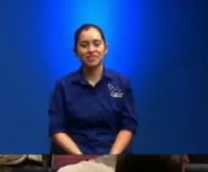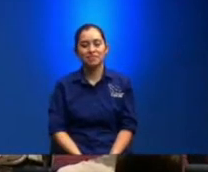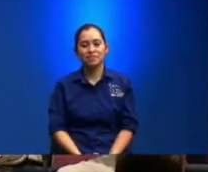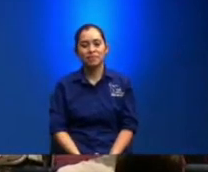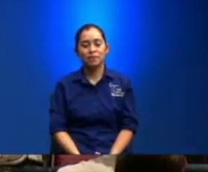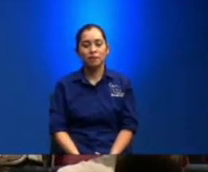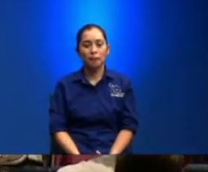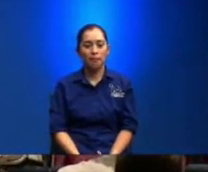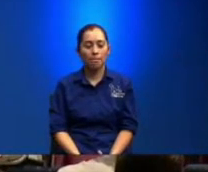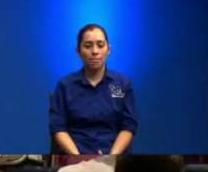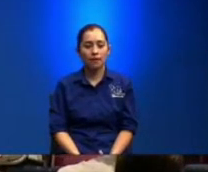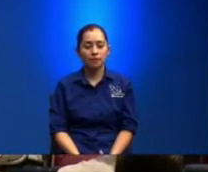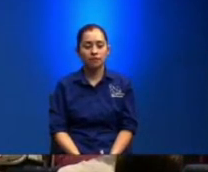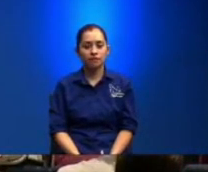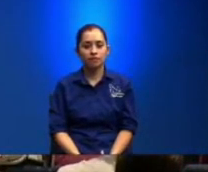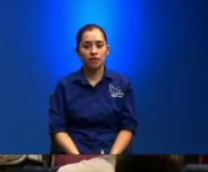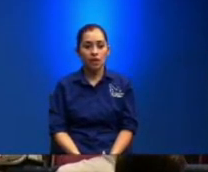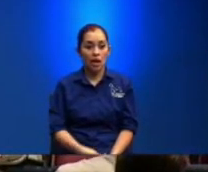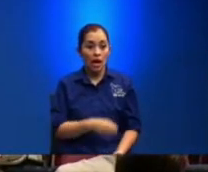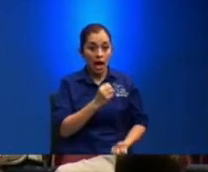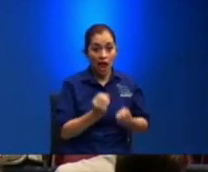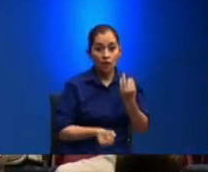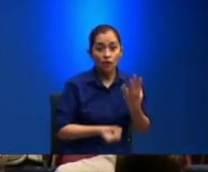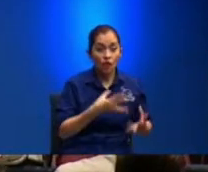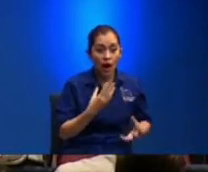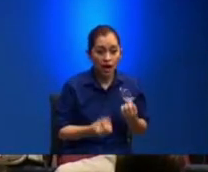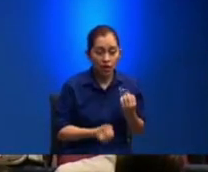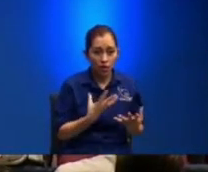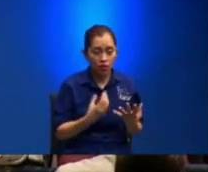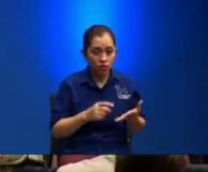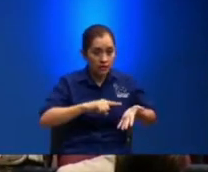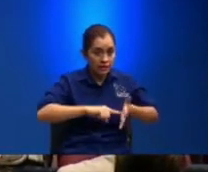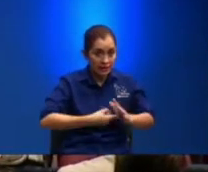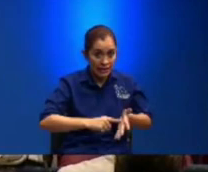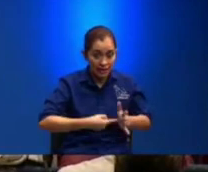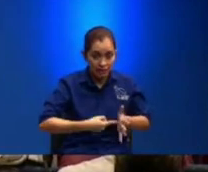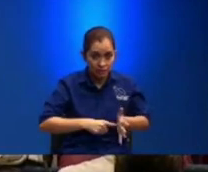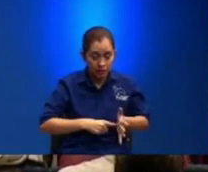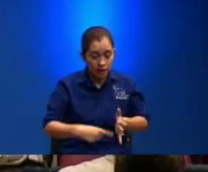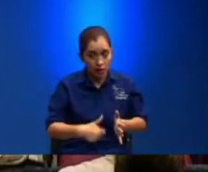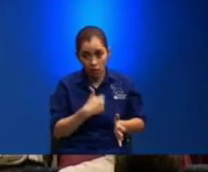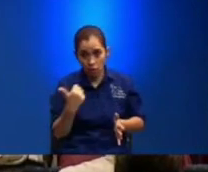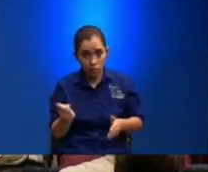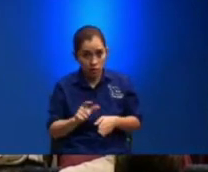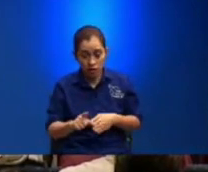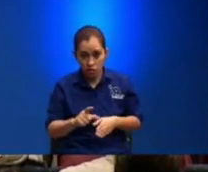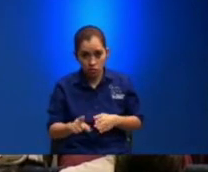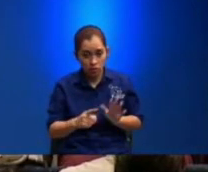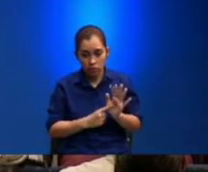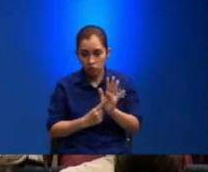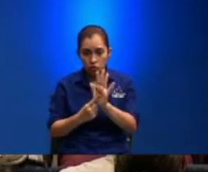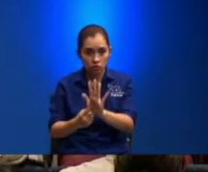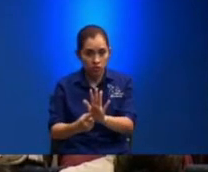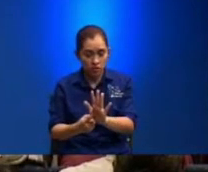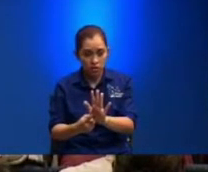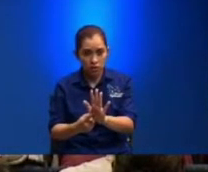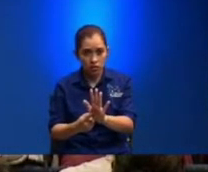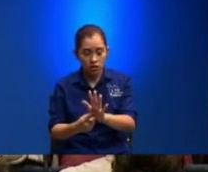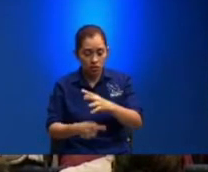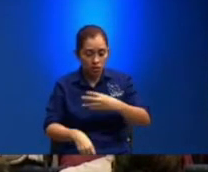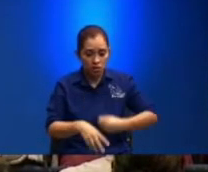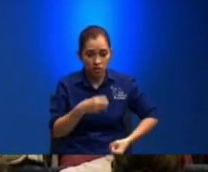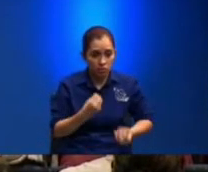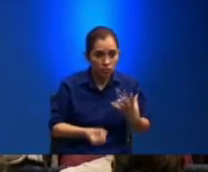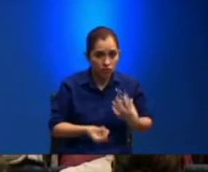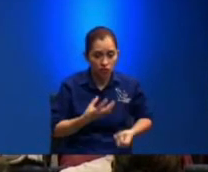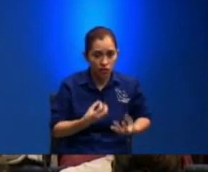pero el fuego también significa otras cosas manifestaciones temibles del fuego como